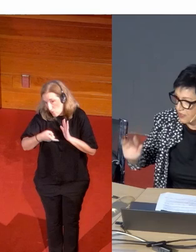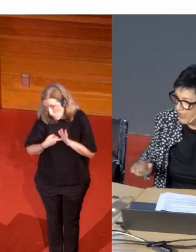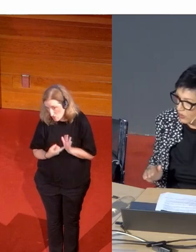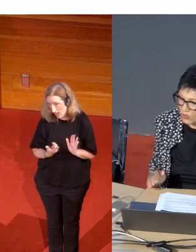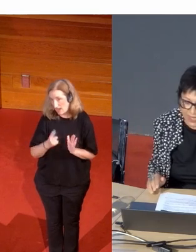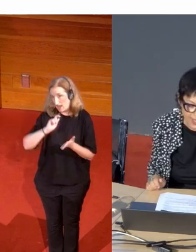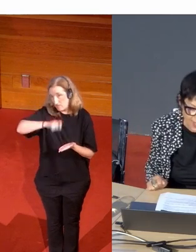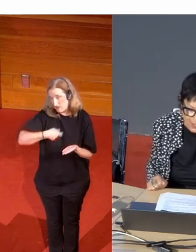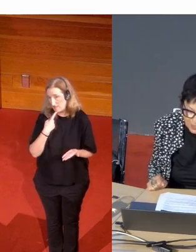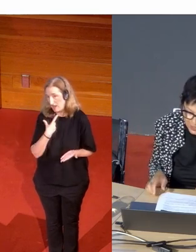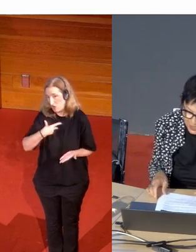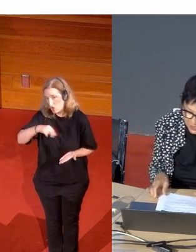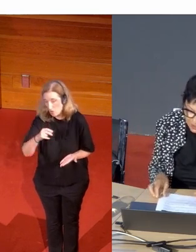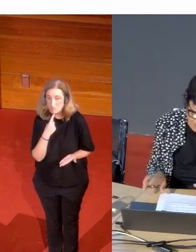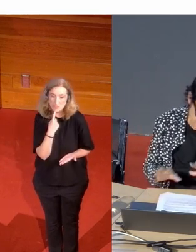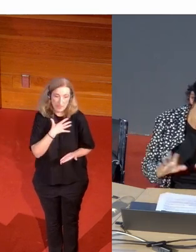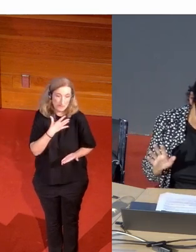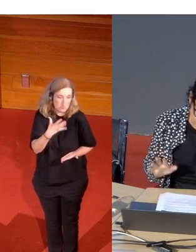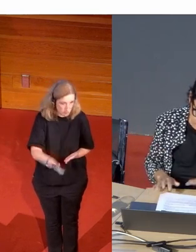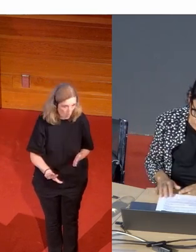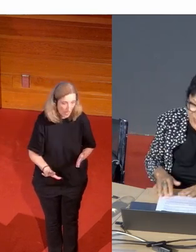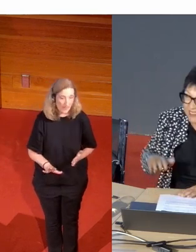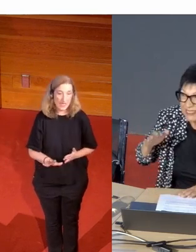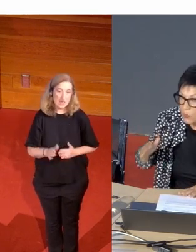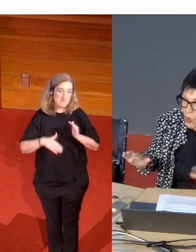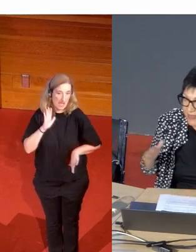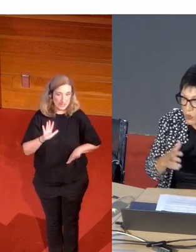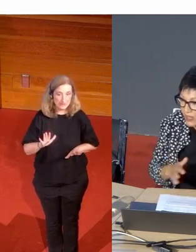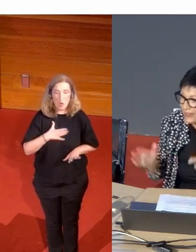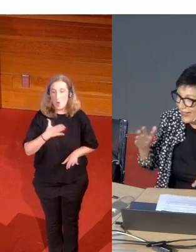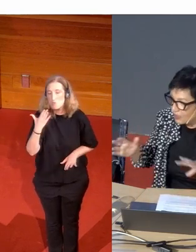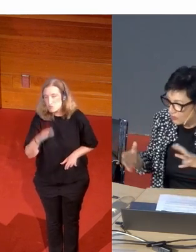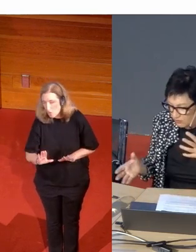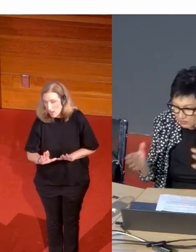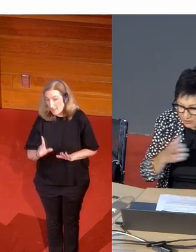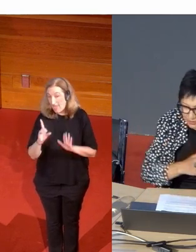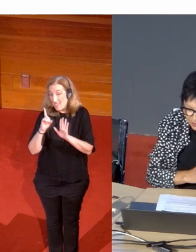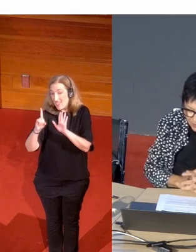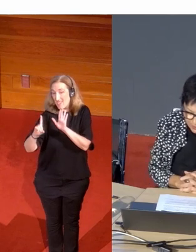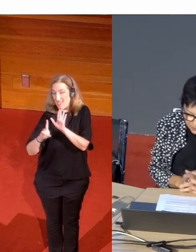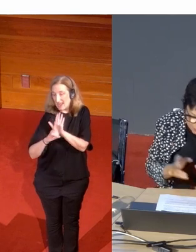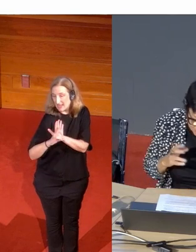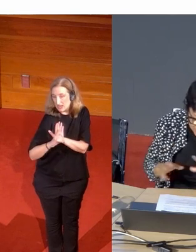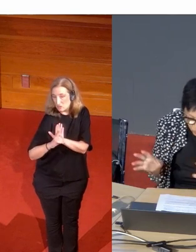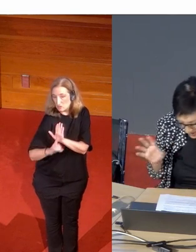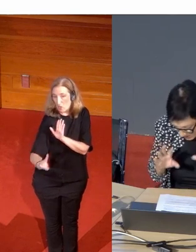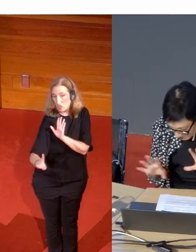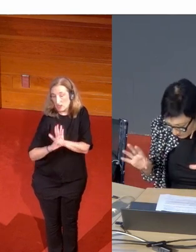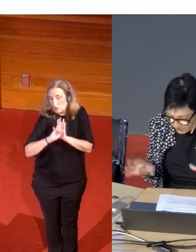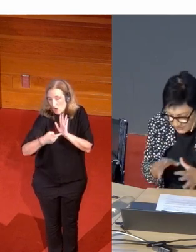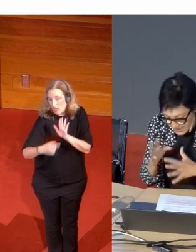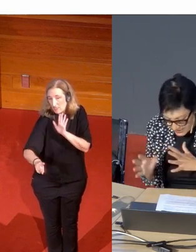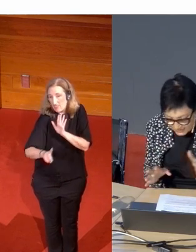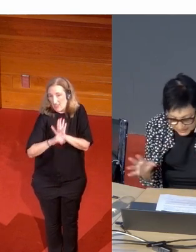puede negar a firmar algunas leyes todo lo más y puede usar el decreto Para